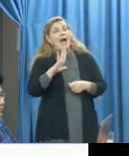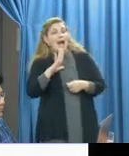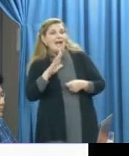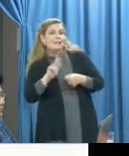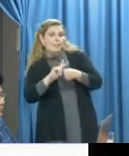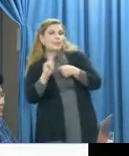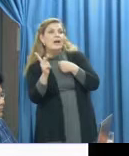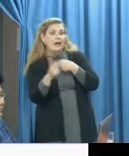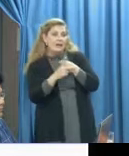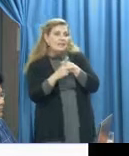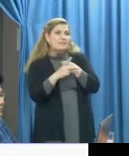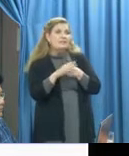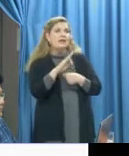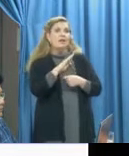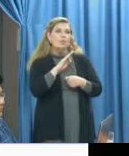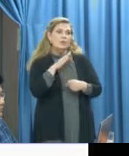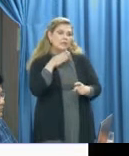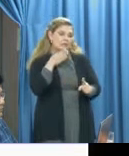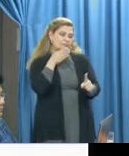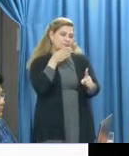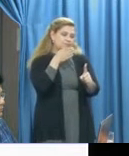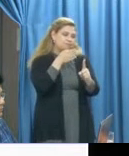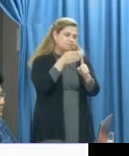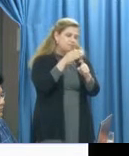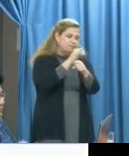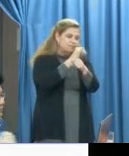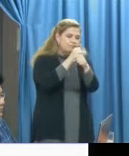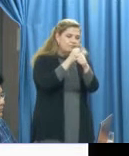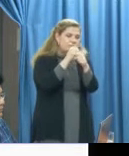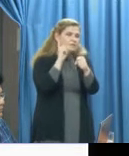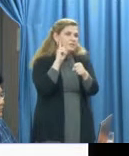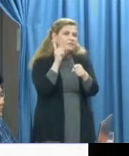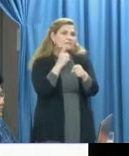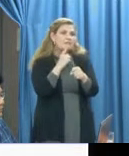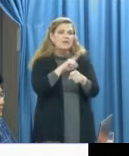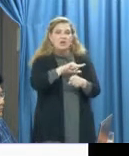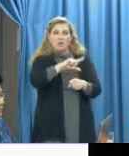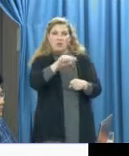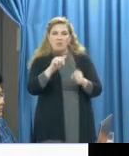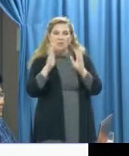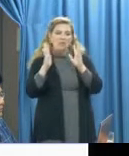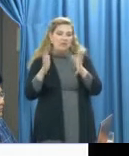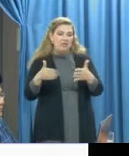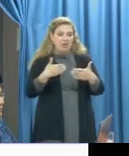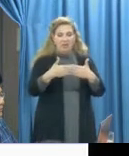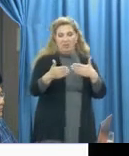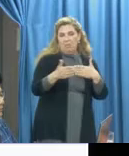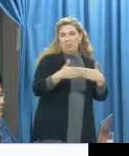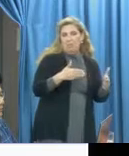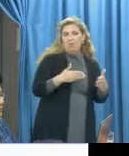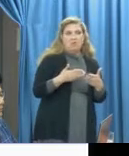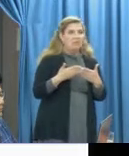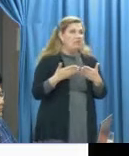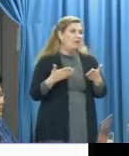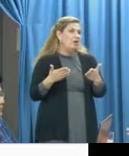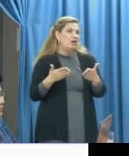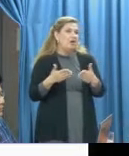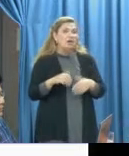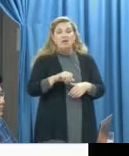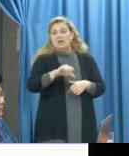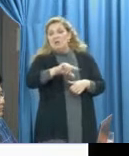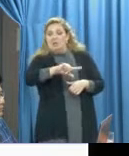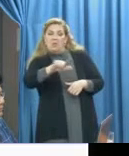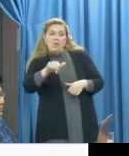en determinado momento le dedican más tiempo al estudio de la sordera y después se les pasa la moda o se pasan a